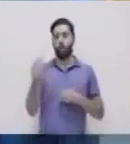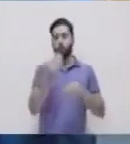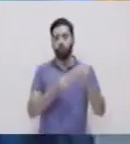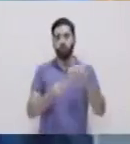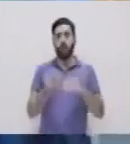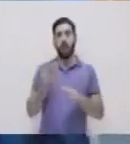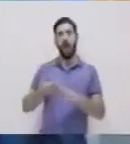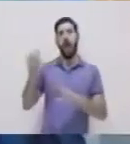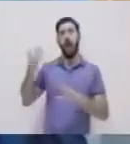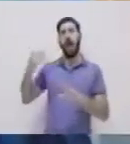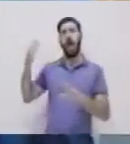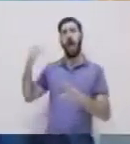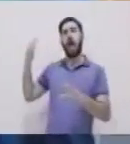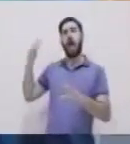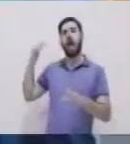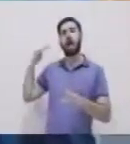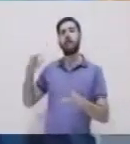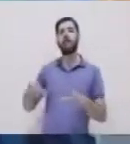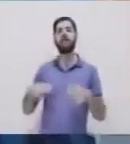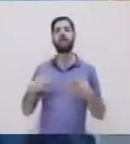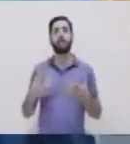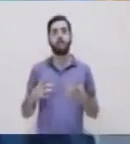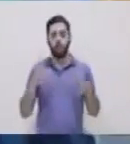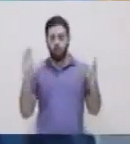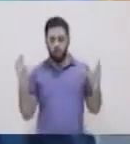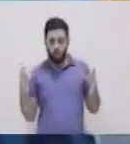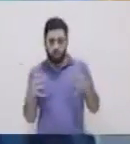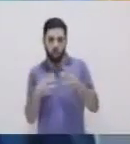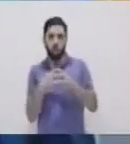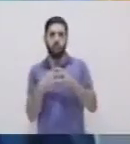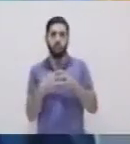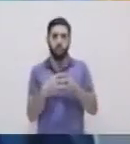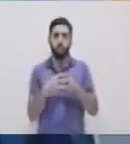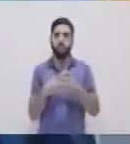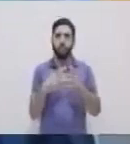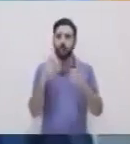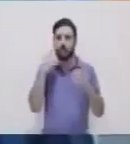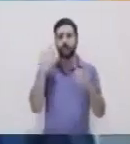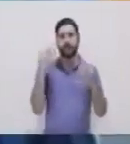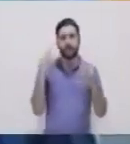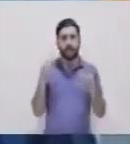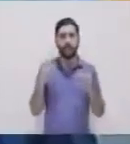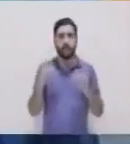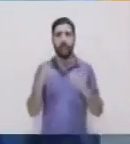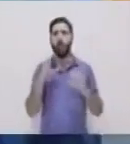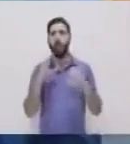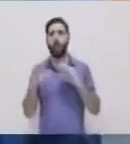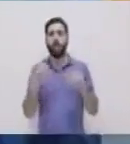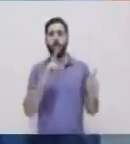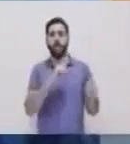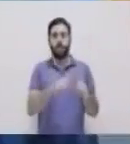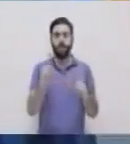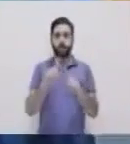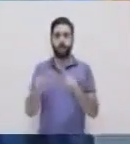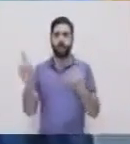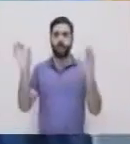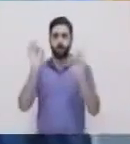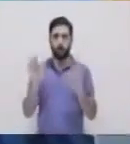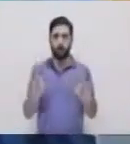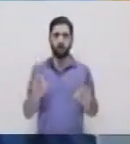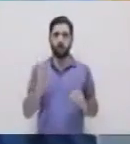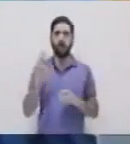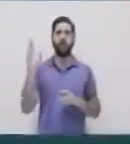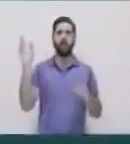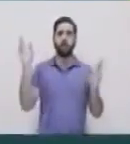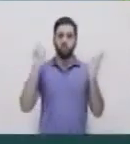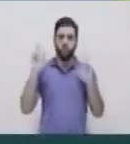manera. Se juntaban de manera de grupos y que empezaban a comunicarse. ¿Qué utilizaban en ese momento?